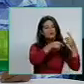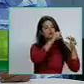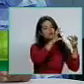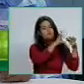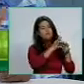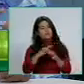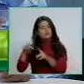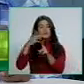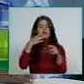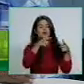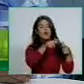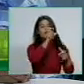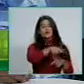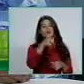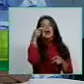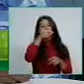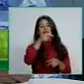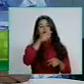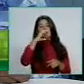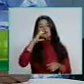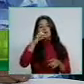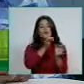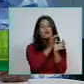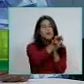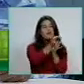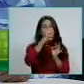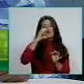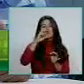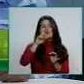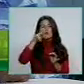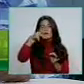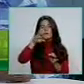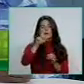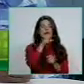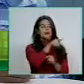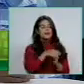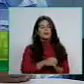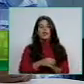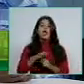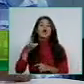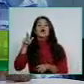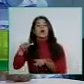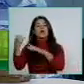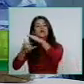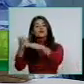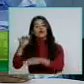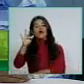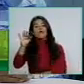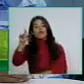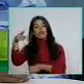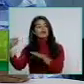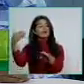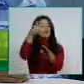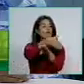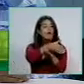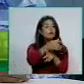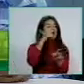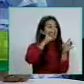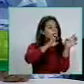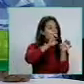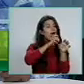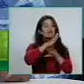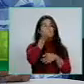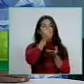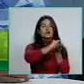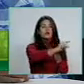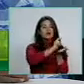el caso de los cazaderos de Cúpira, por poner un ejemplo, bueno, entró el Fondas dando financiamiento a los productores de la tierra,